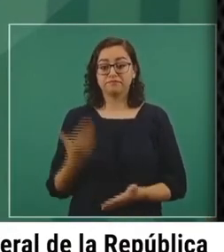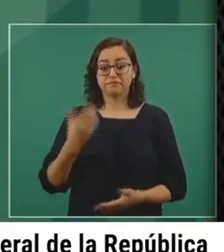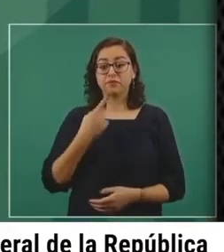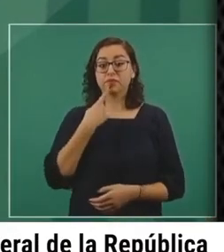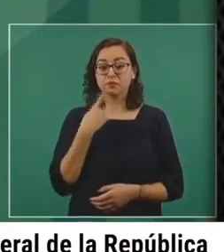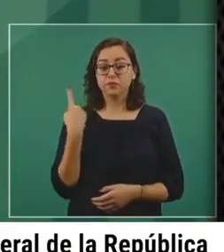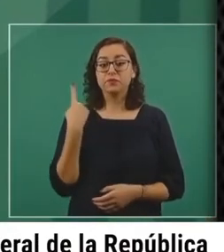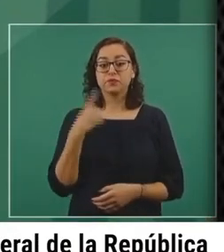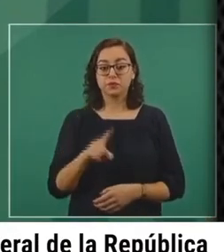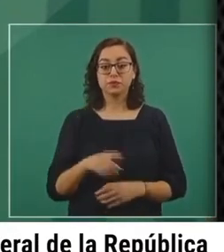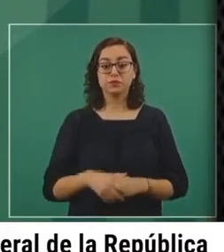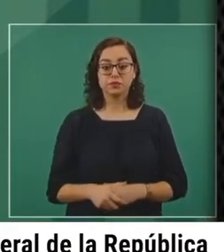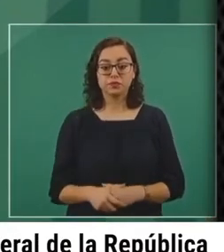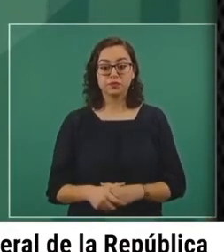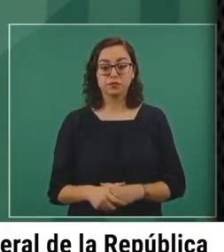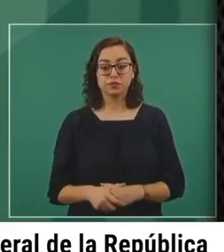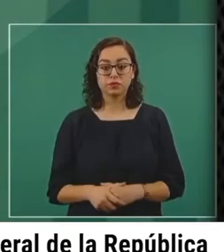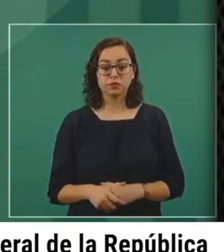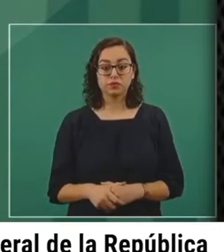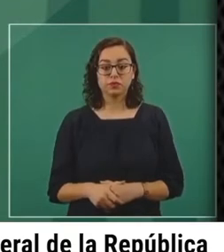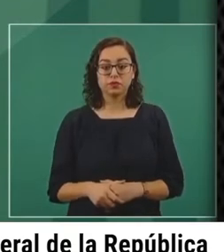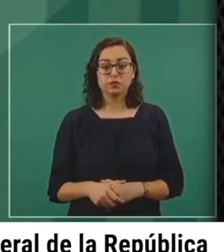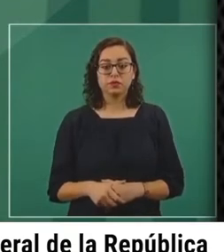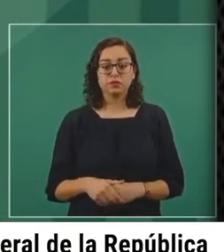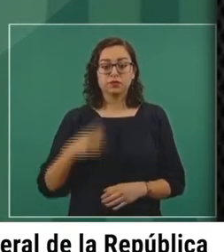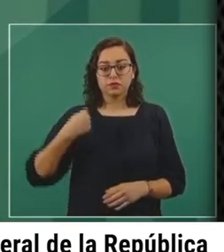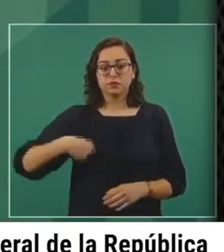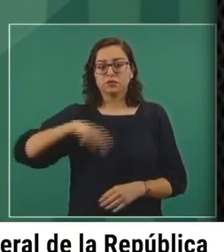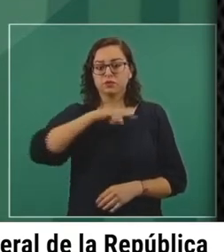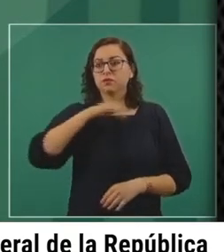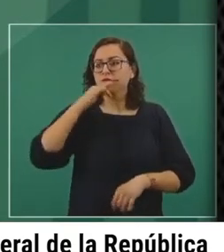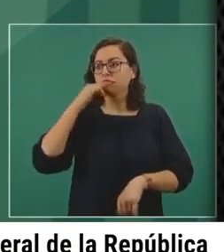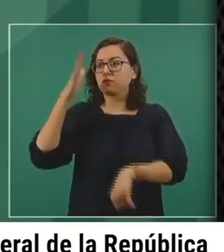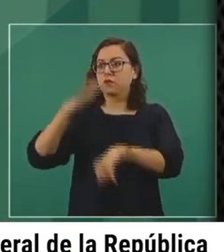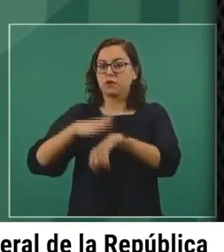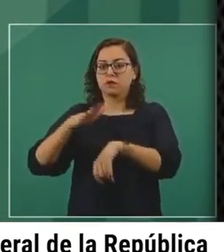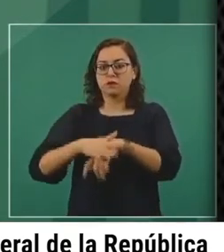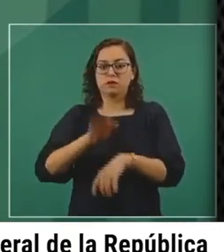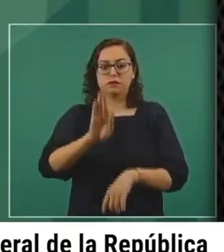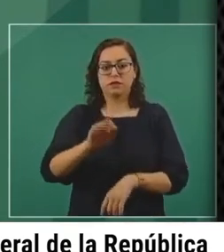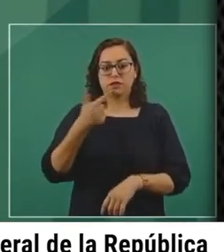Nosotros lo vamos a enviar a la Fiscalía